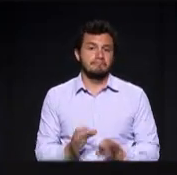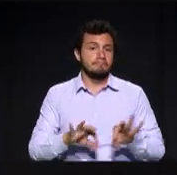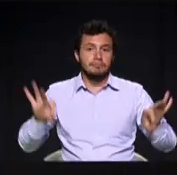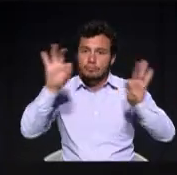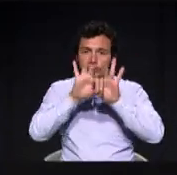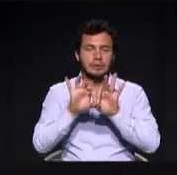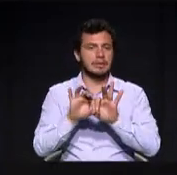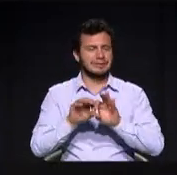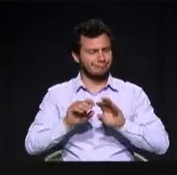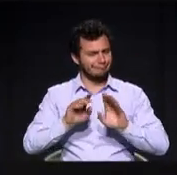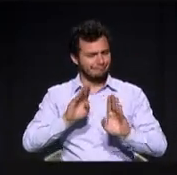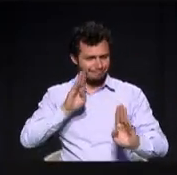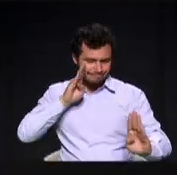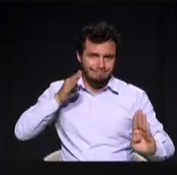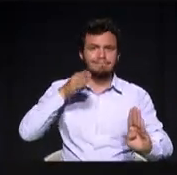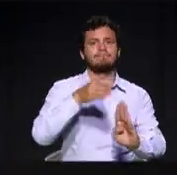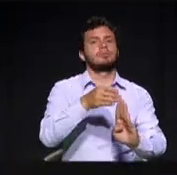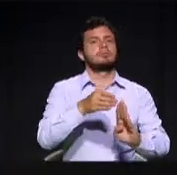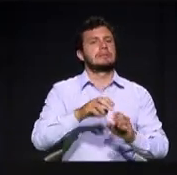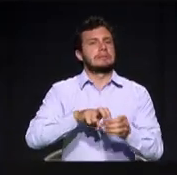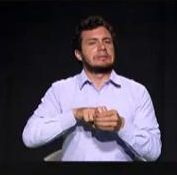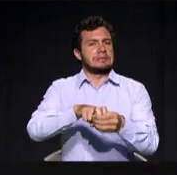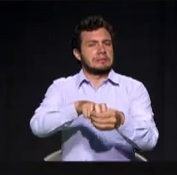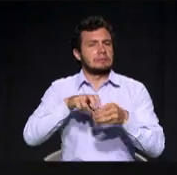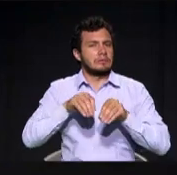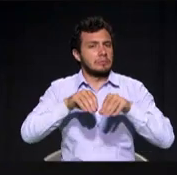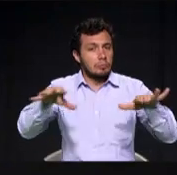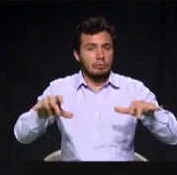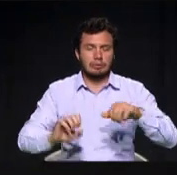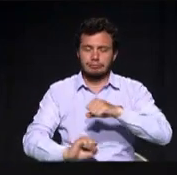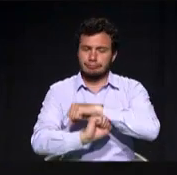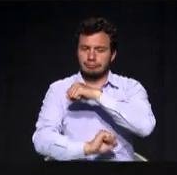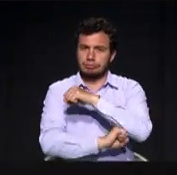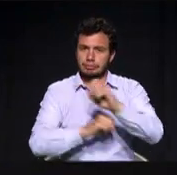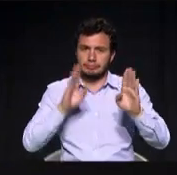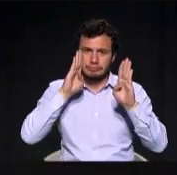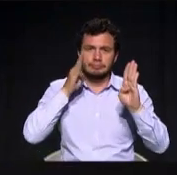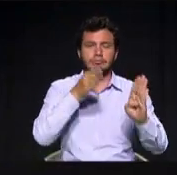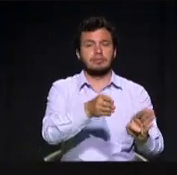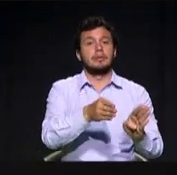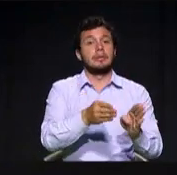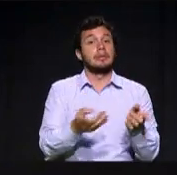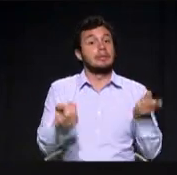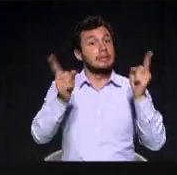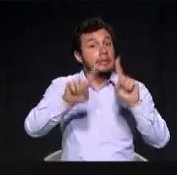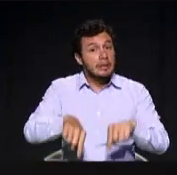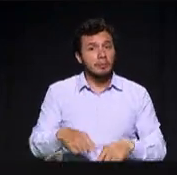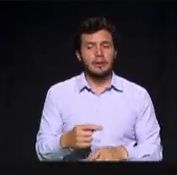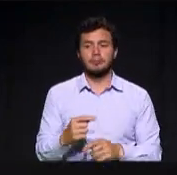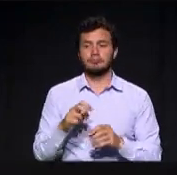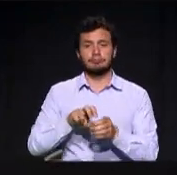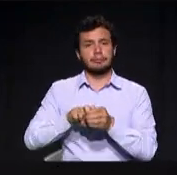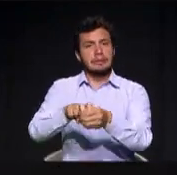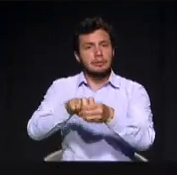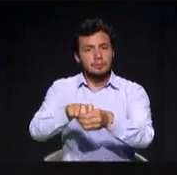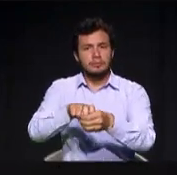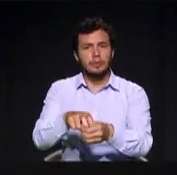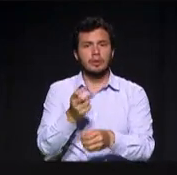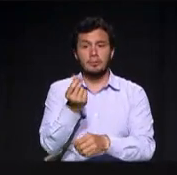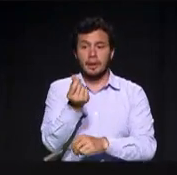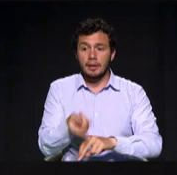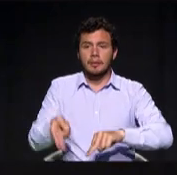en segundo lugar debemos de disminuir las tarifas del transporte para